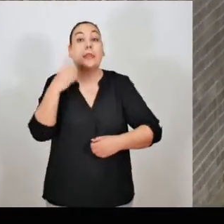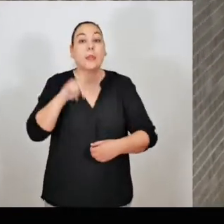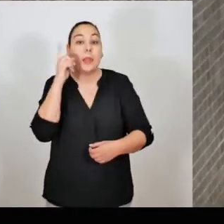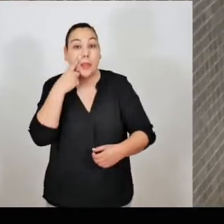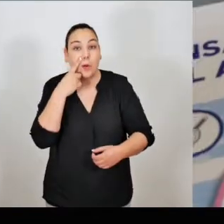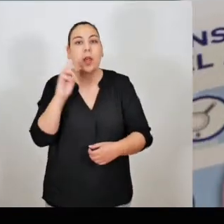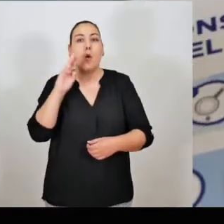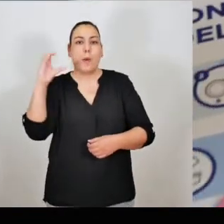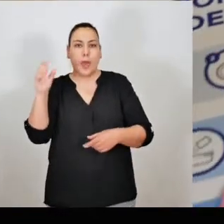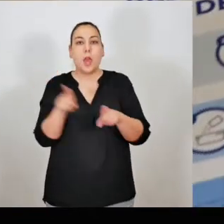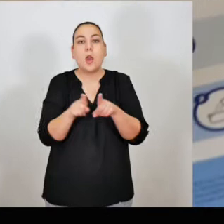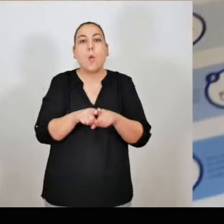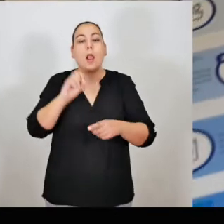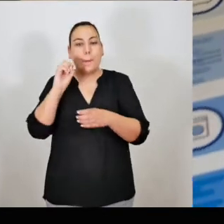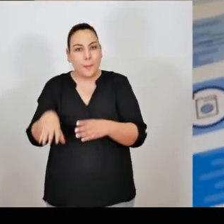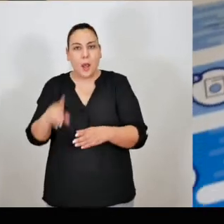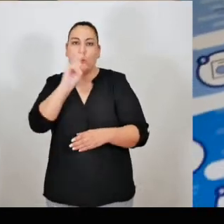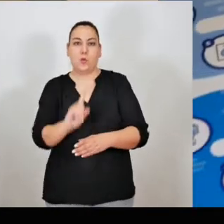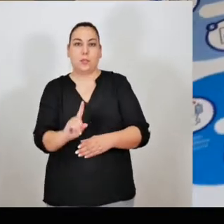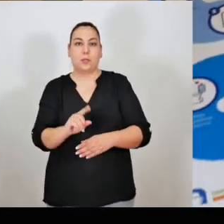el inodoro no es una papelera.